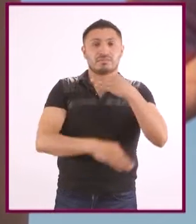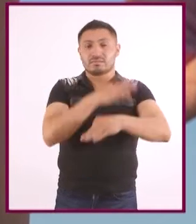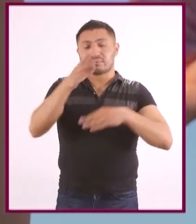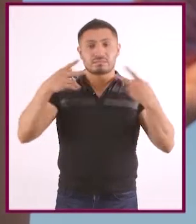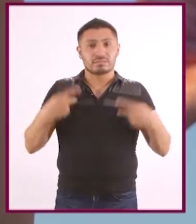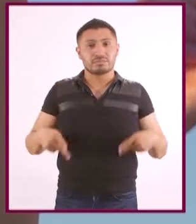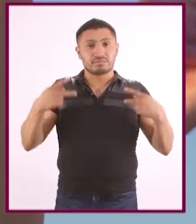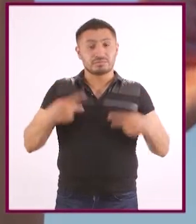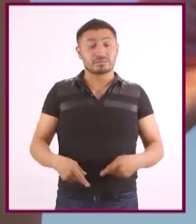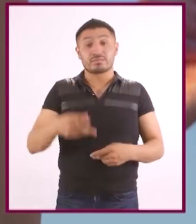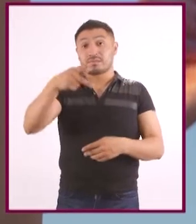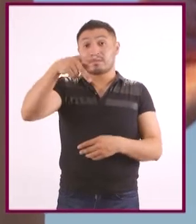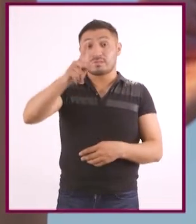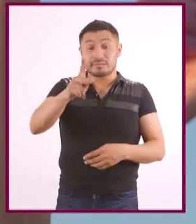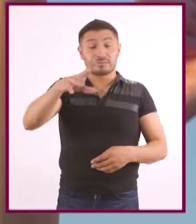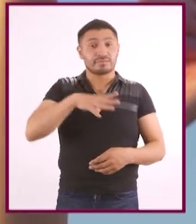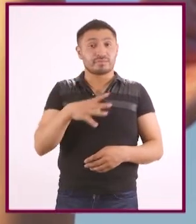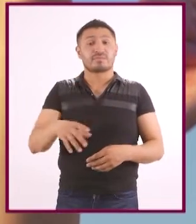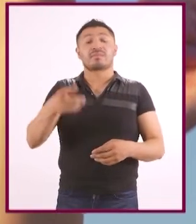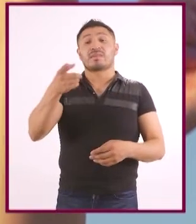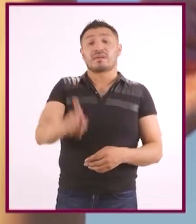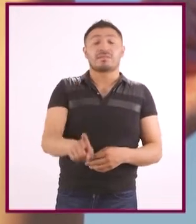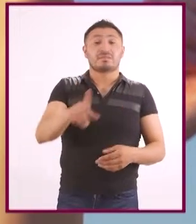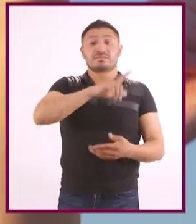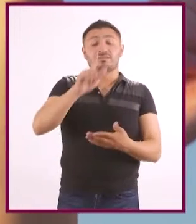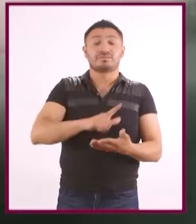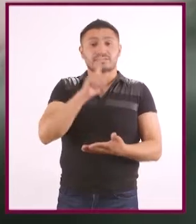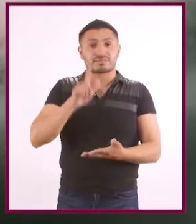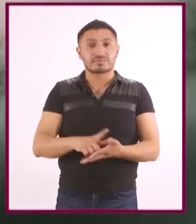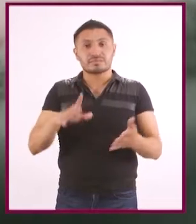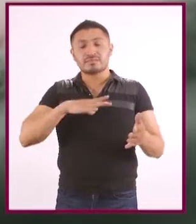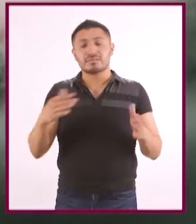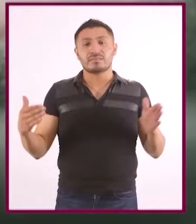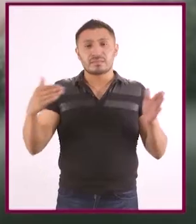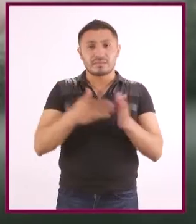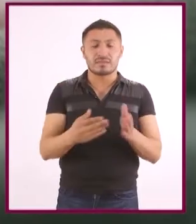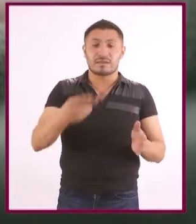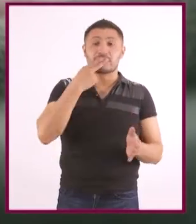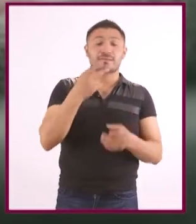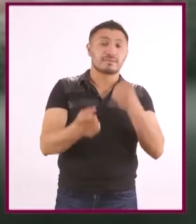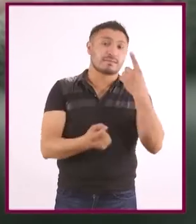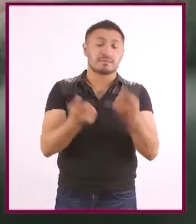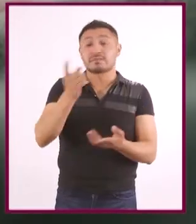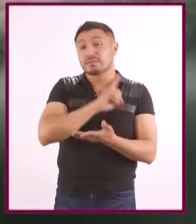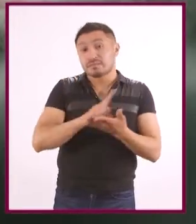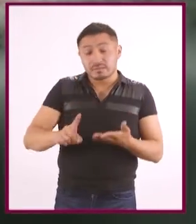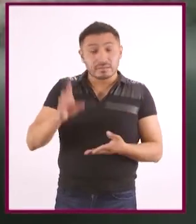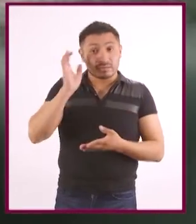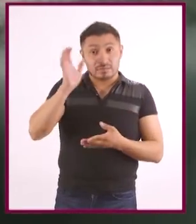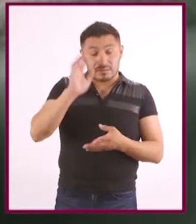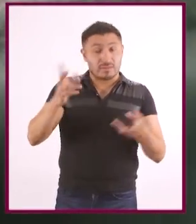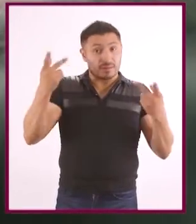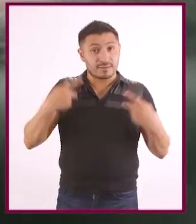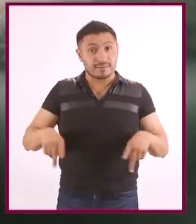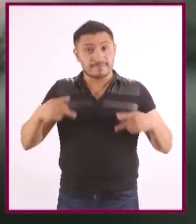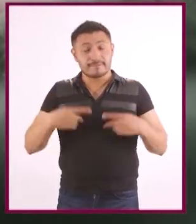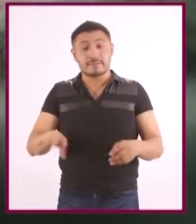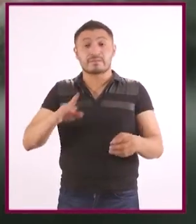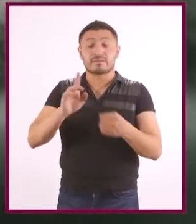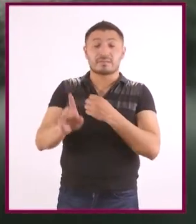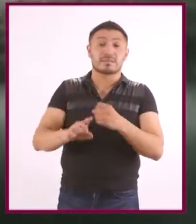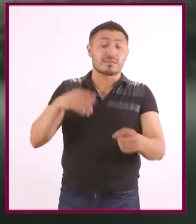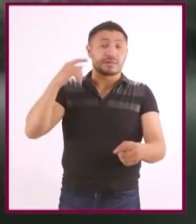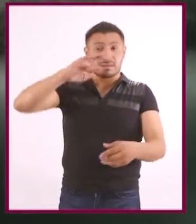y todos. Sin embargo, existen ordenamientos legales que limitan el ejercicio de algún derecho cuando la persona ha